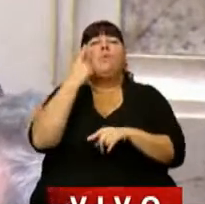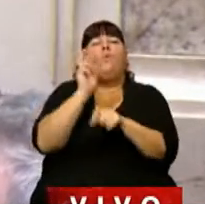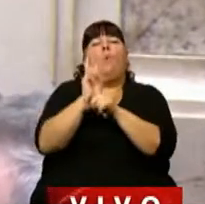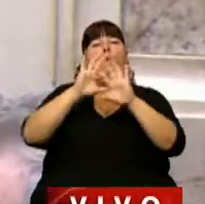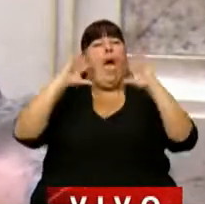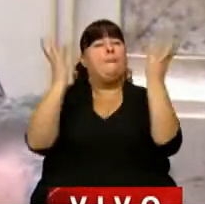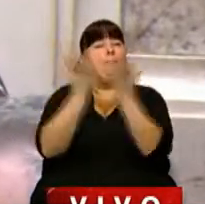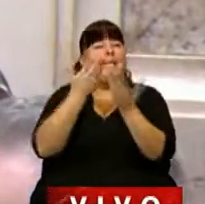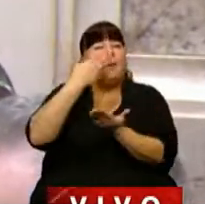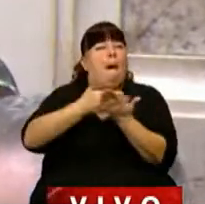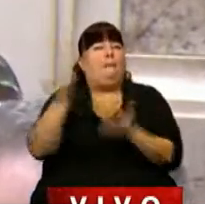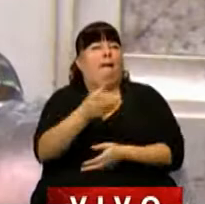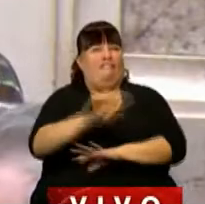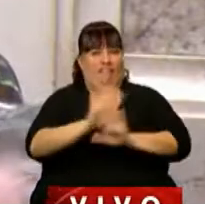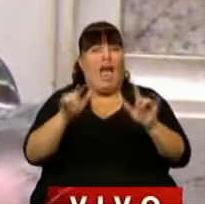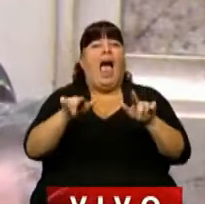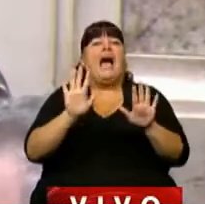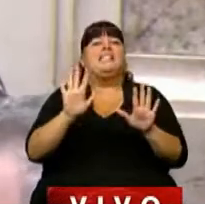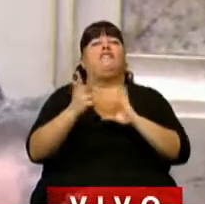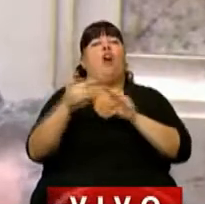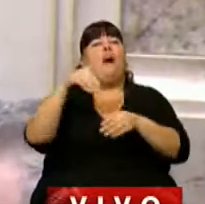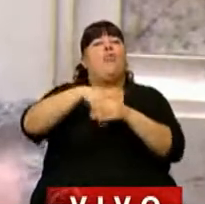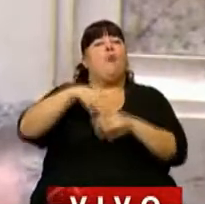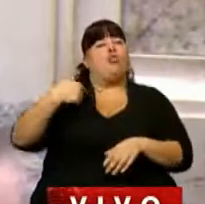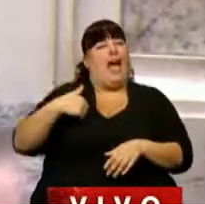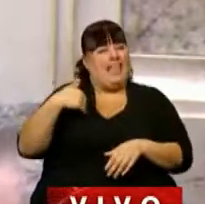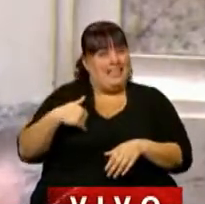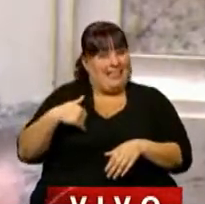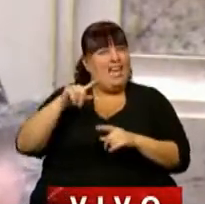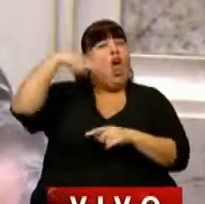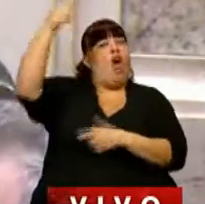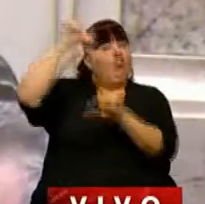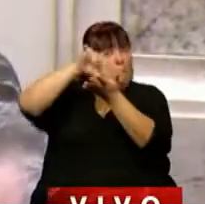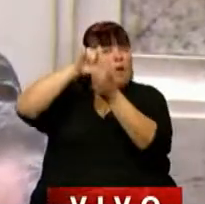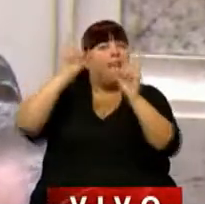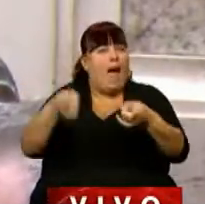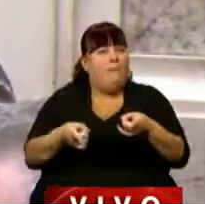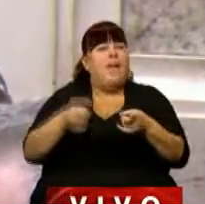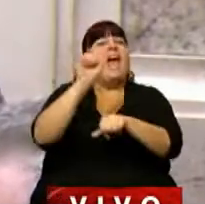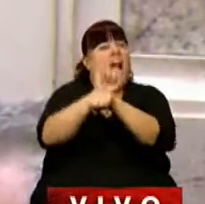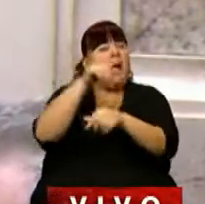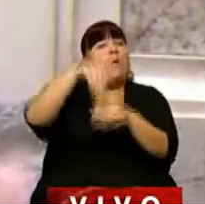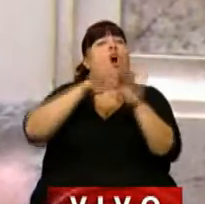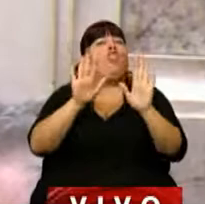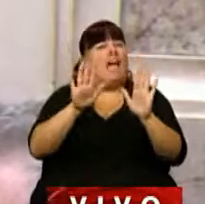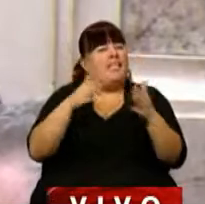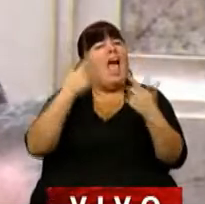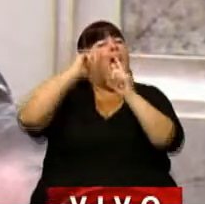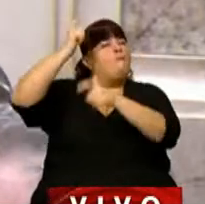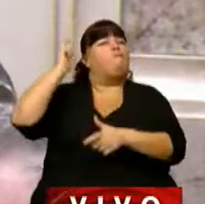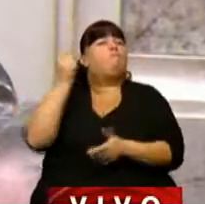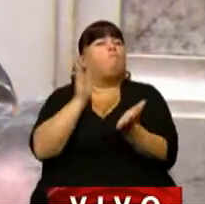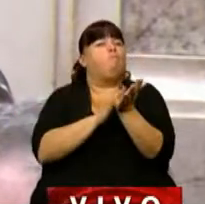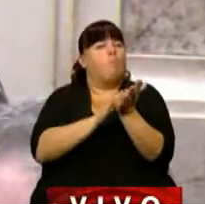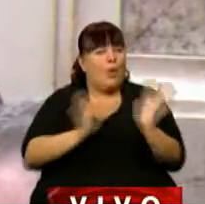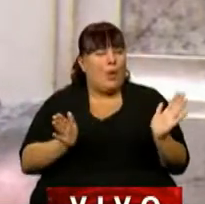ambiente, así se vota en los argentinos en el exterior y también en las cárceles, así que hay experiencia,